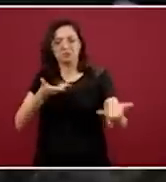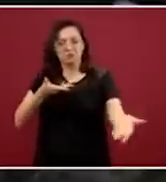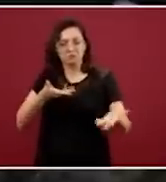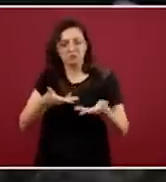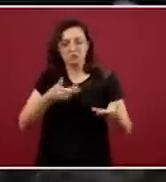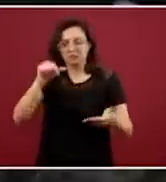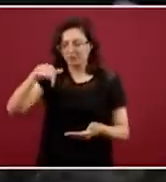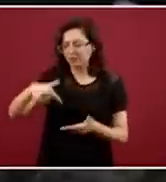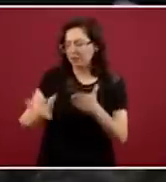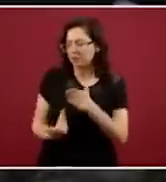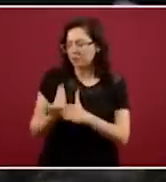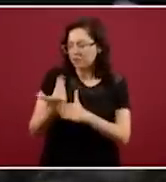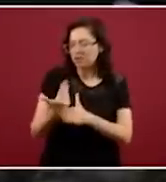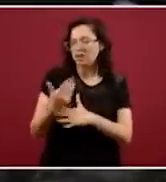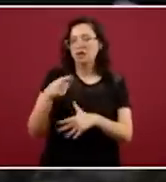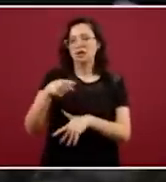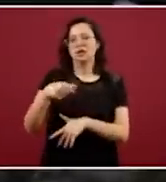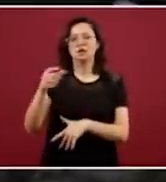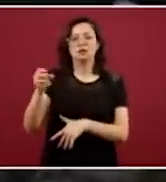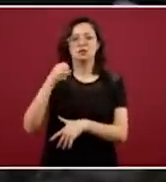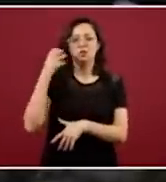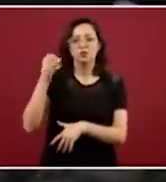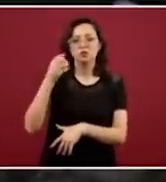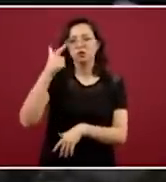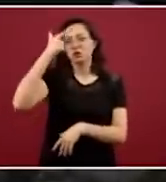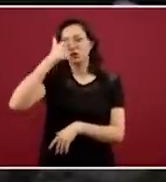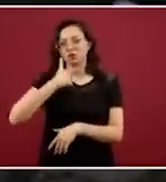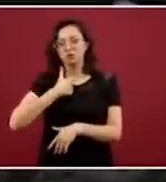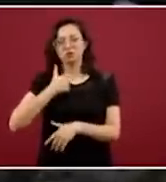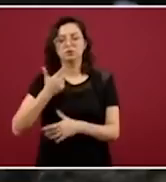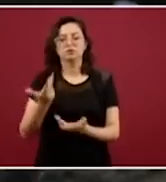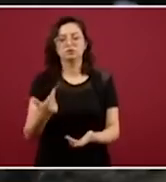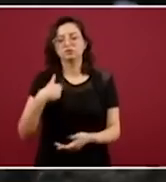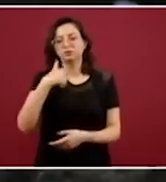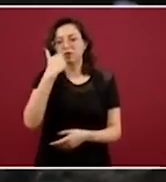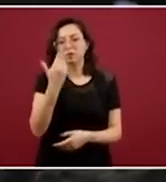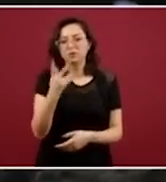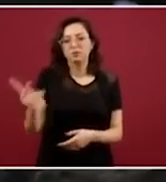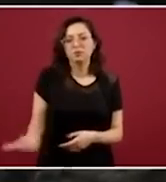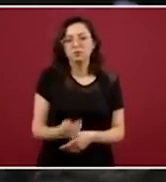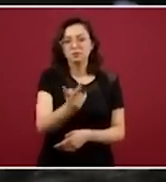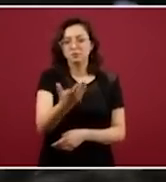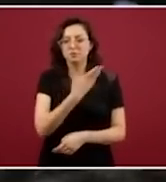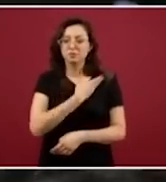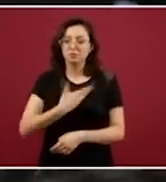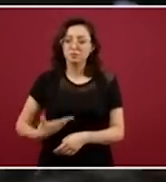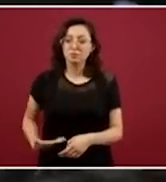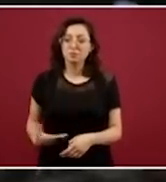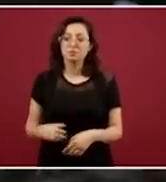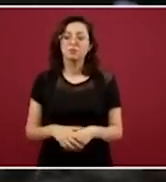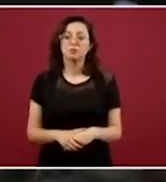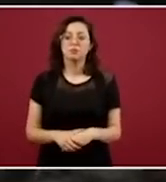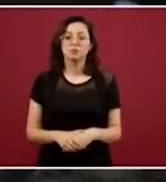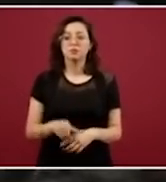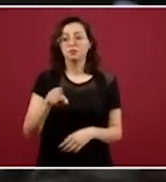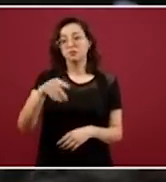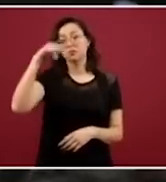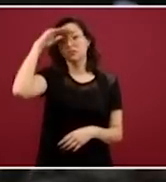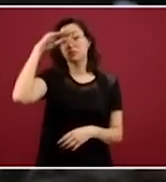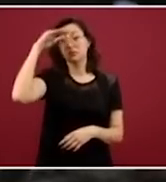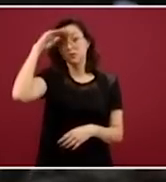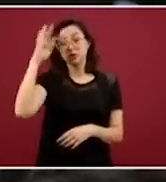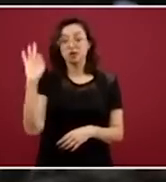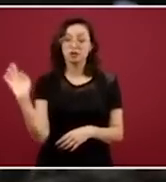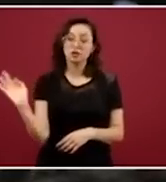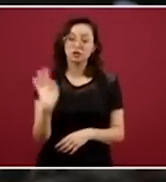la mañanera, desde la conferencia que tenemos en las noches. Quiero preguntarle, presidente, si han pensado modificar